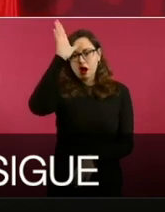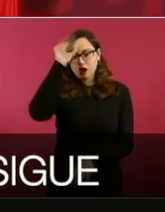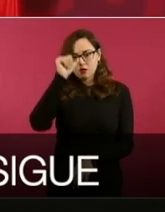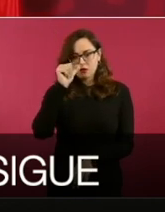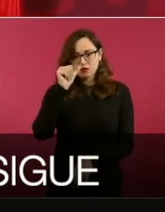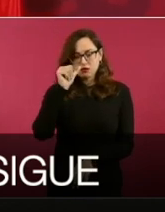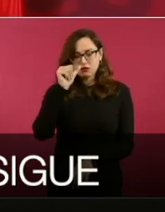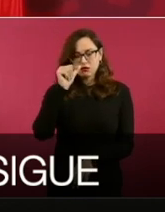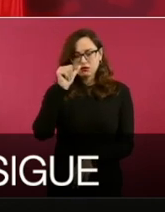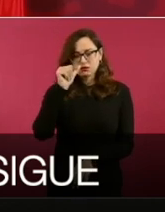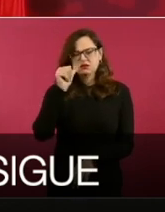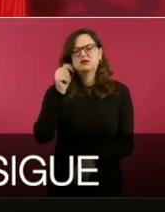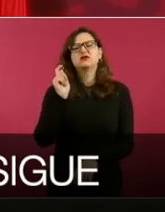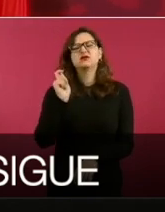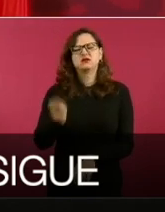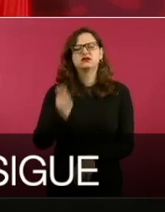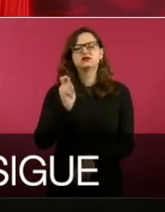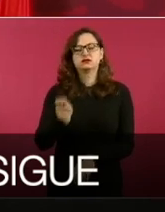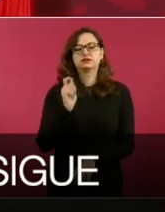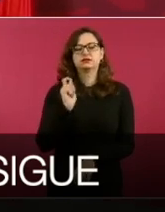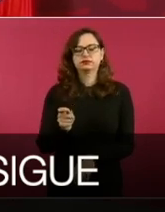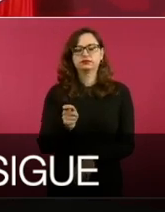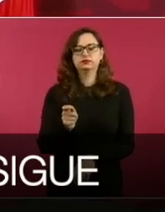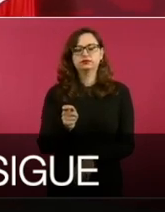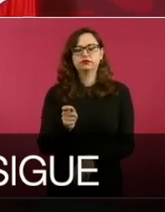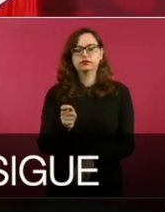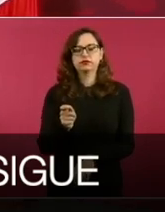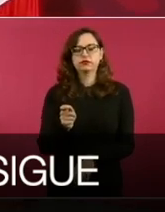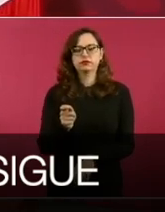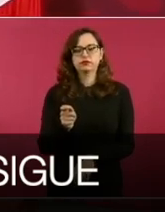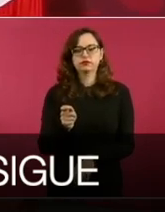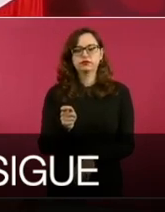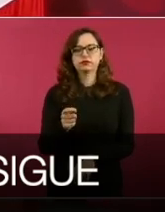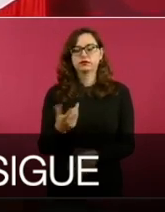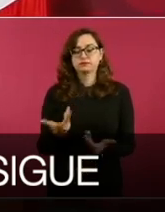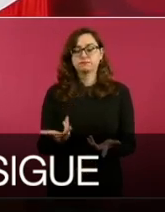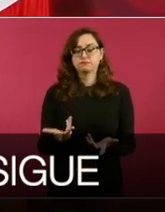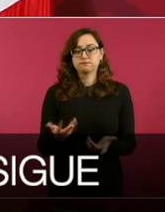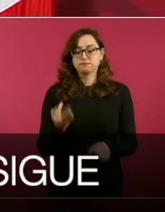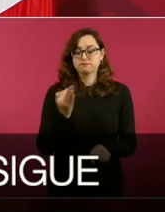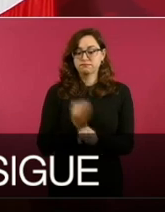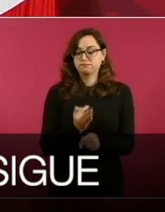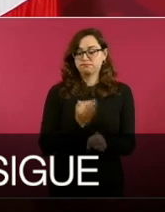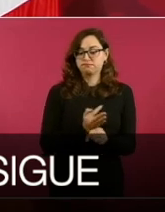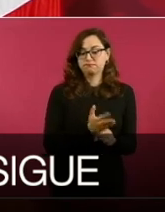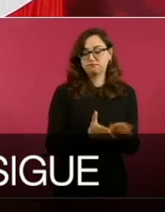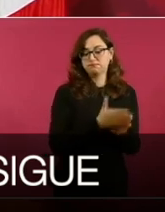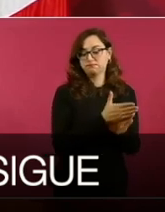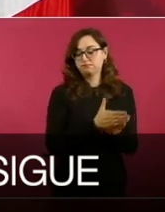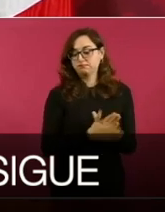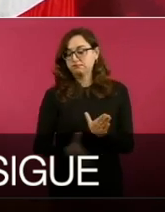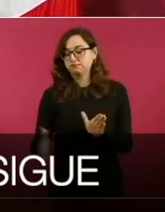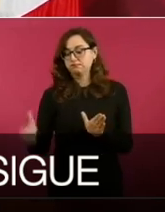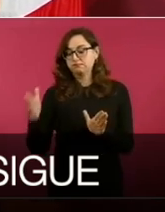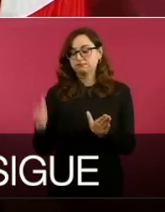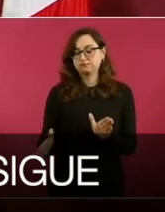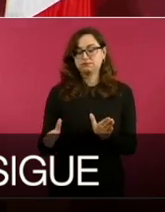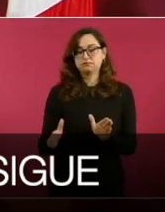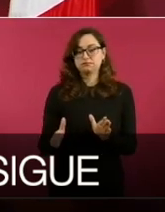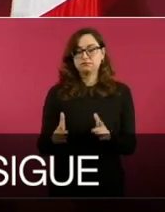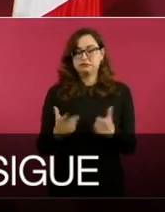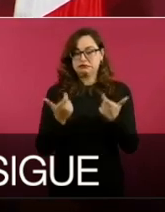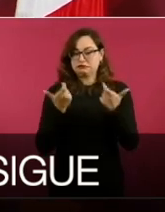8.76%. Desde Palacio Nacional agradeció a los empresarios que se sumaron al llamado de empresas privadas para hacer un